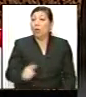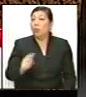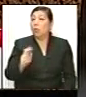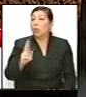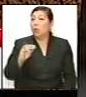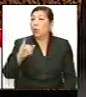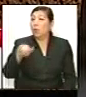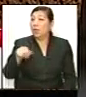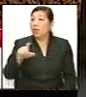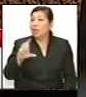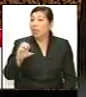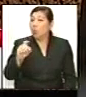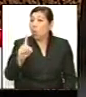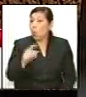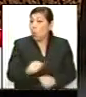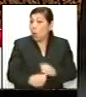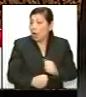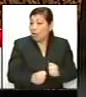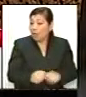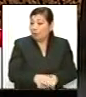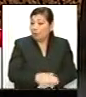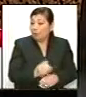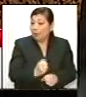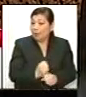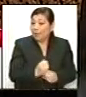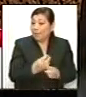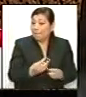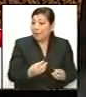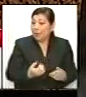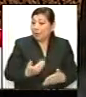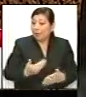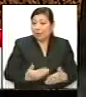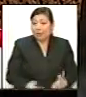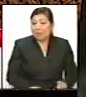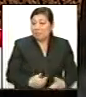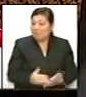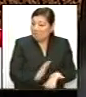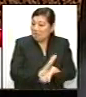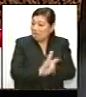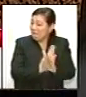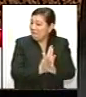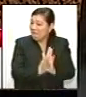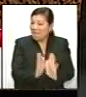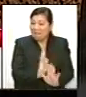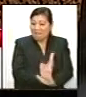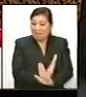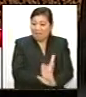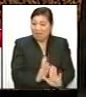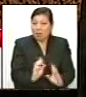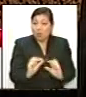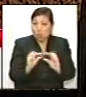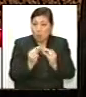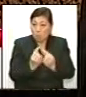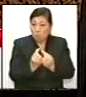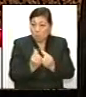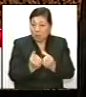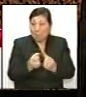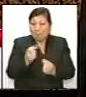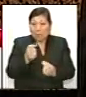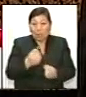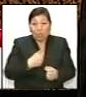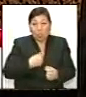devela que en un año de gestión en materia de transporte no se ha avanzado nada. Si un grupo de